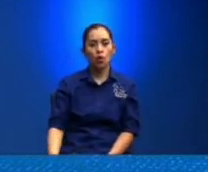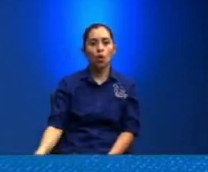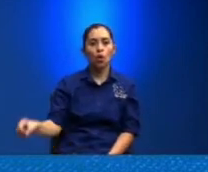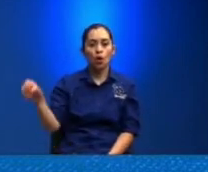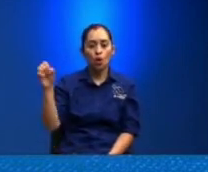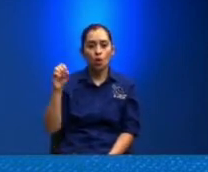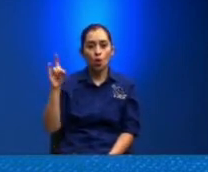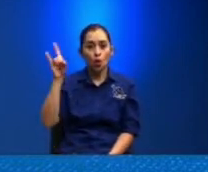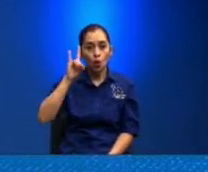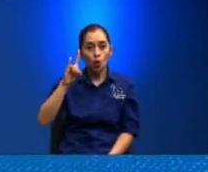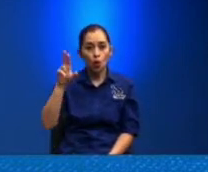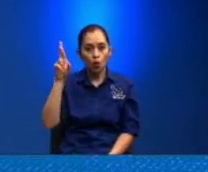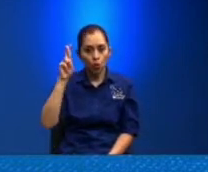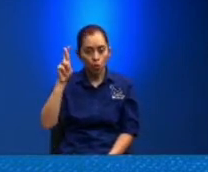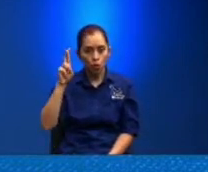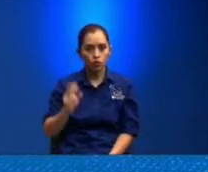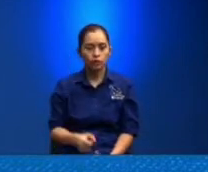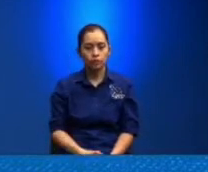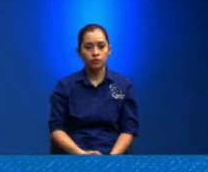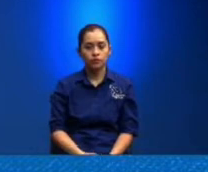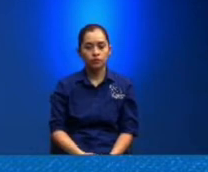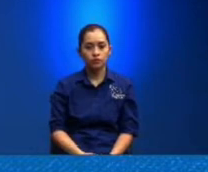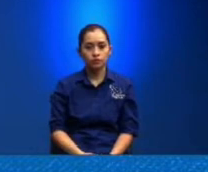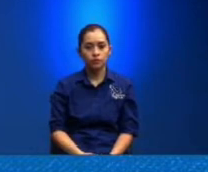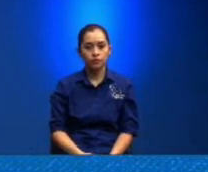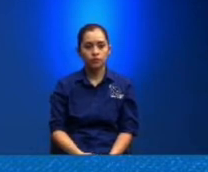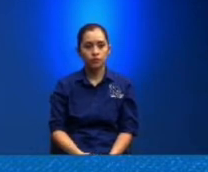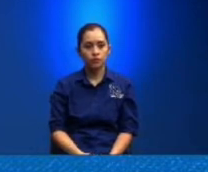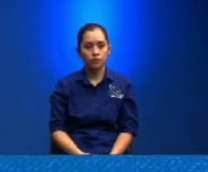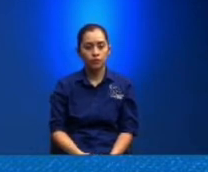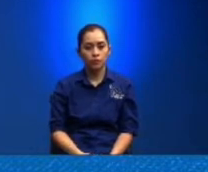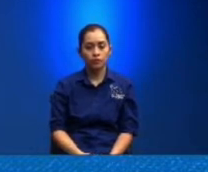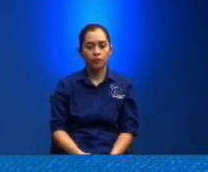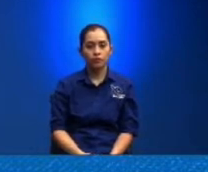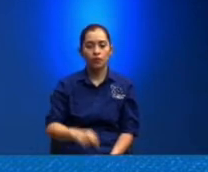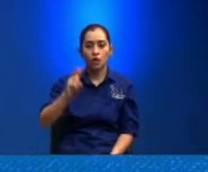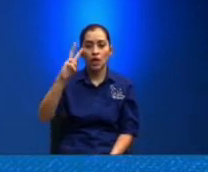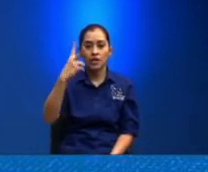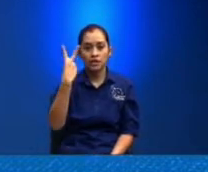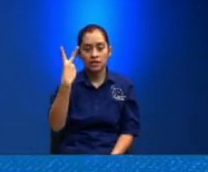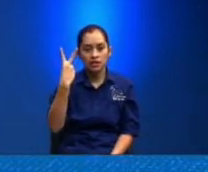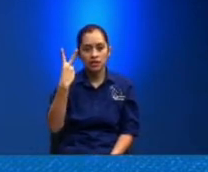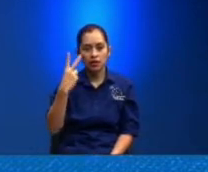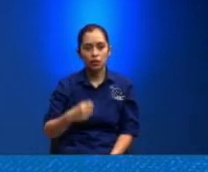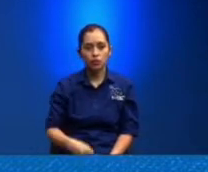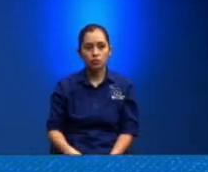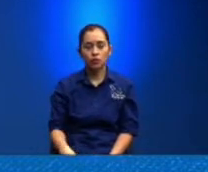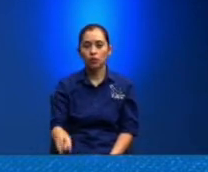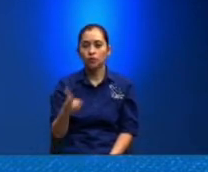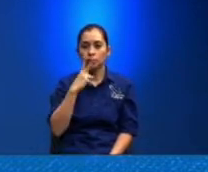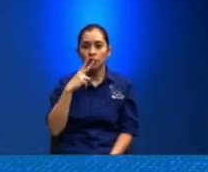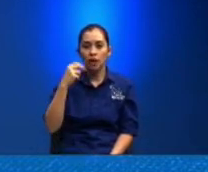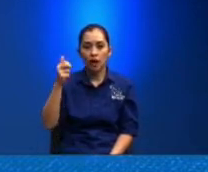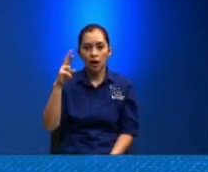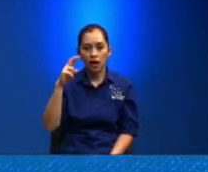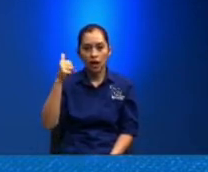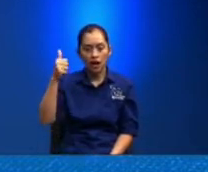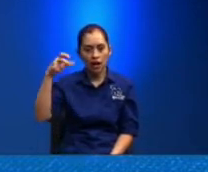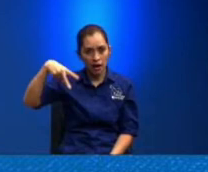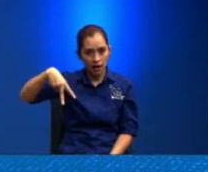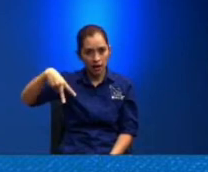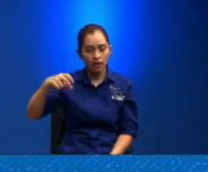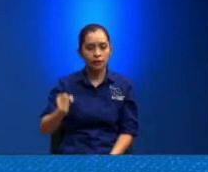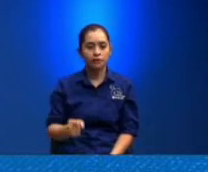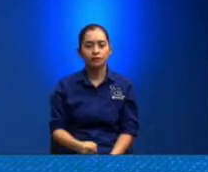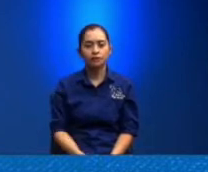el primero es un tour de los caldeos el segundo es harán ya vamos a ver los